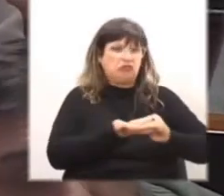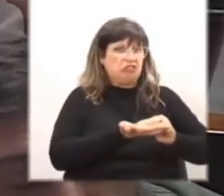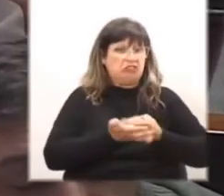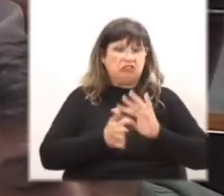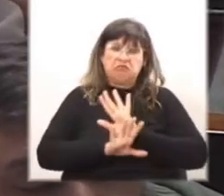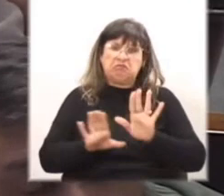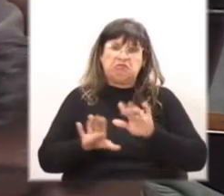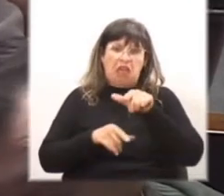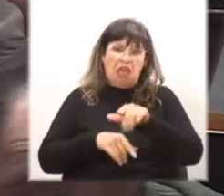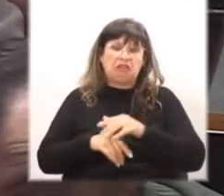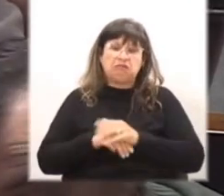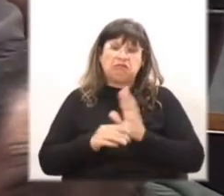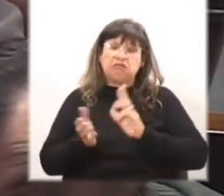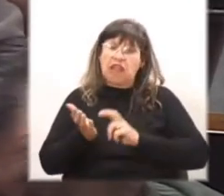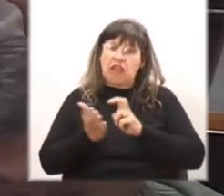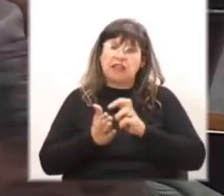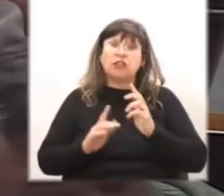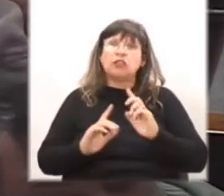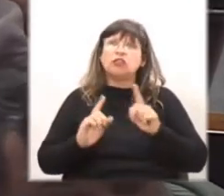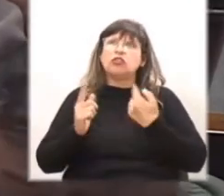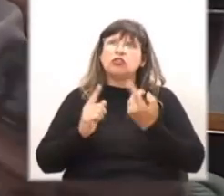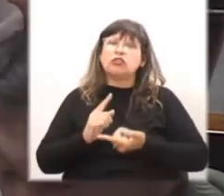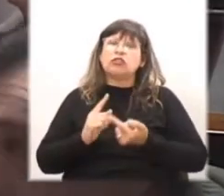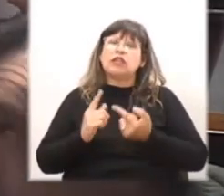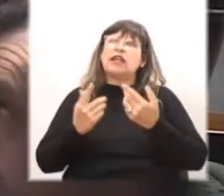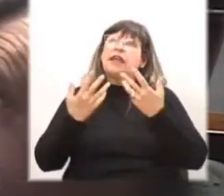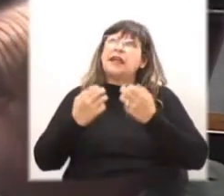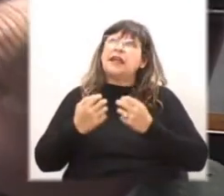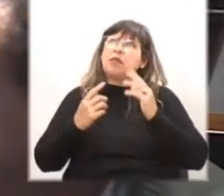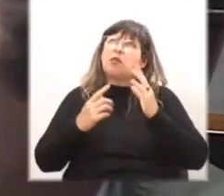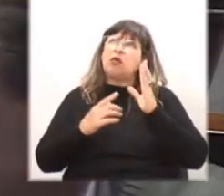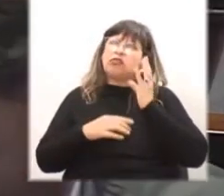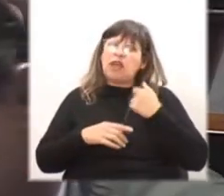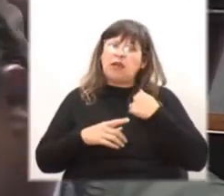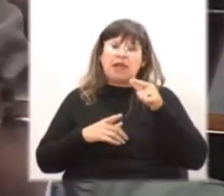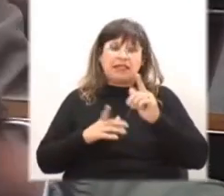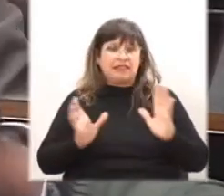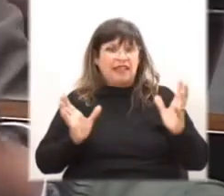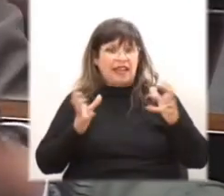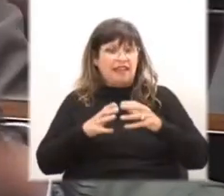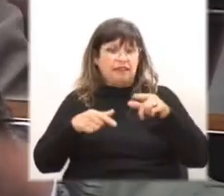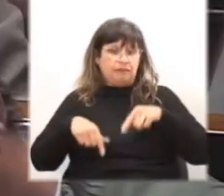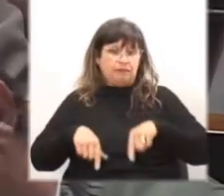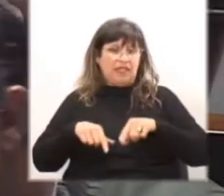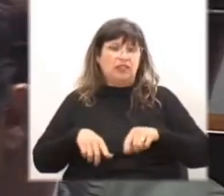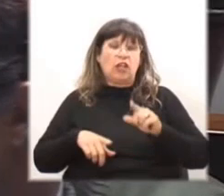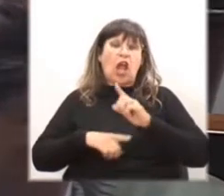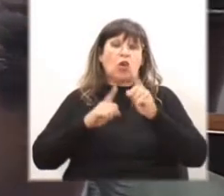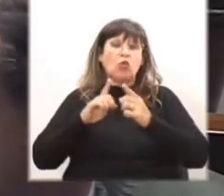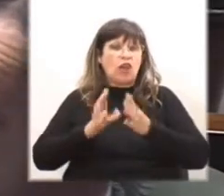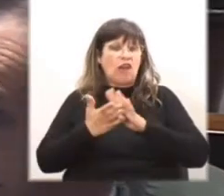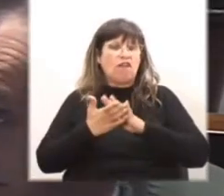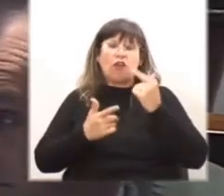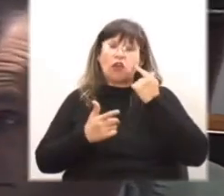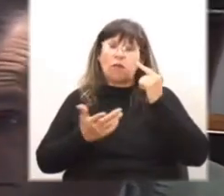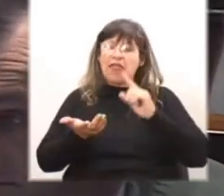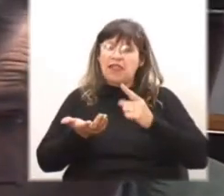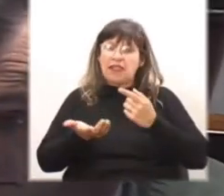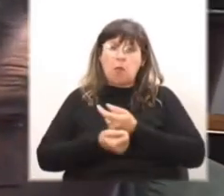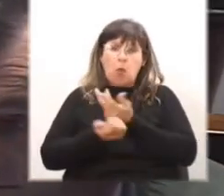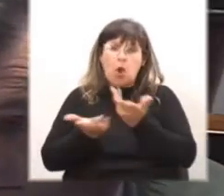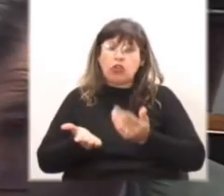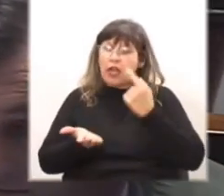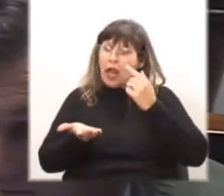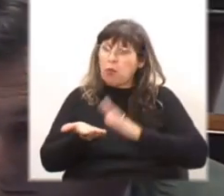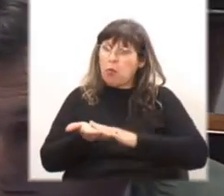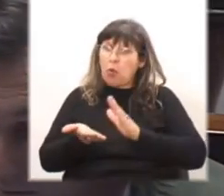entonces queremos saber si tiene la delegación del Ministerio alguna manera de probar lo contrario a lo que